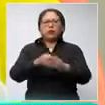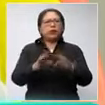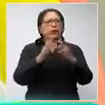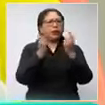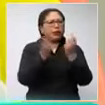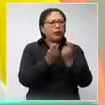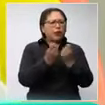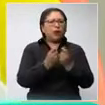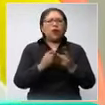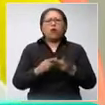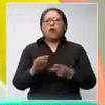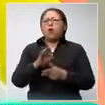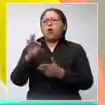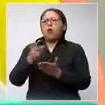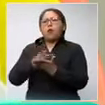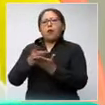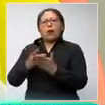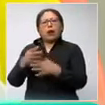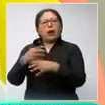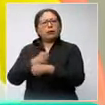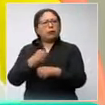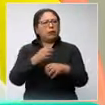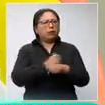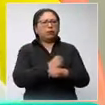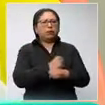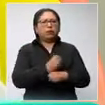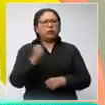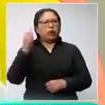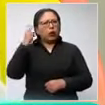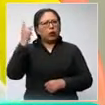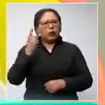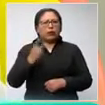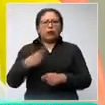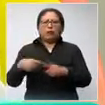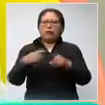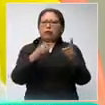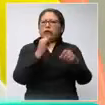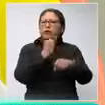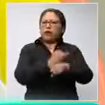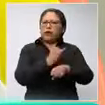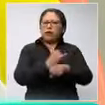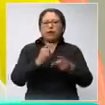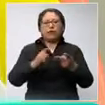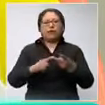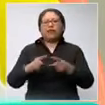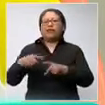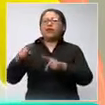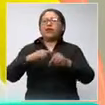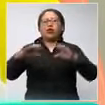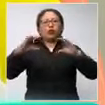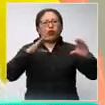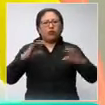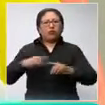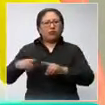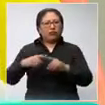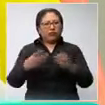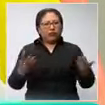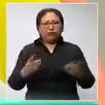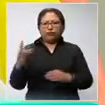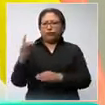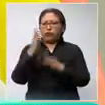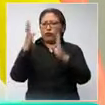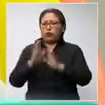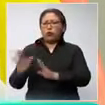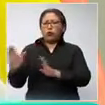sino como propuestas concretas de partidos políticos, de iglesias, de medios de comunicación, de todos los bolivianos de